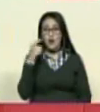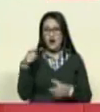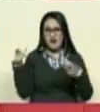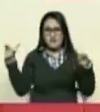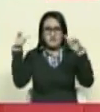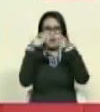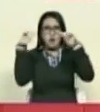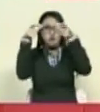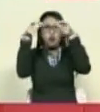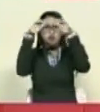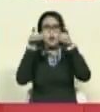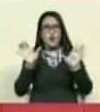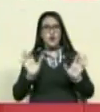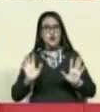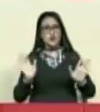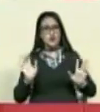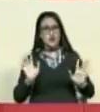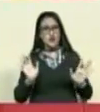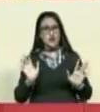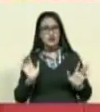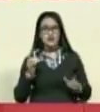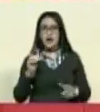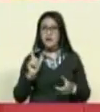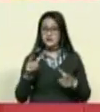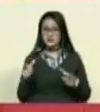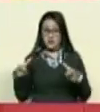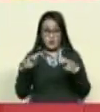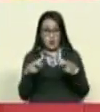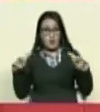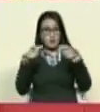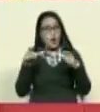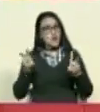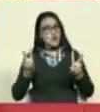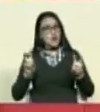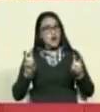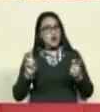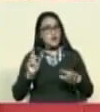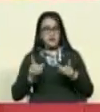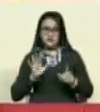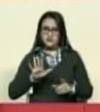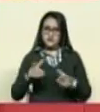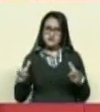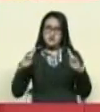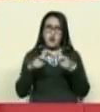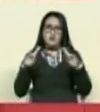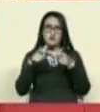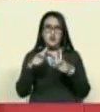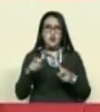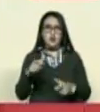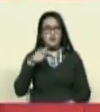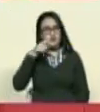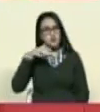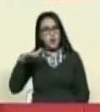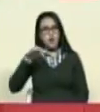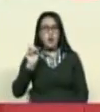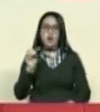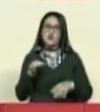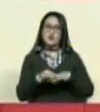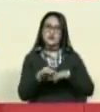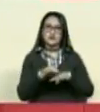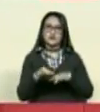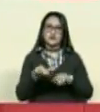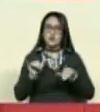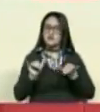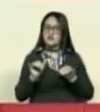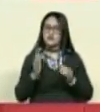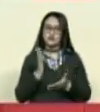conforman a veces se conforman élites nuevas. En un pueblo, en un municipio, que uno ve los mismos